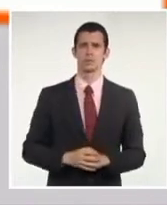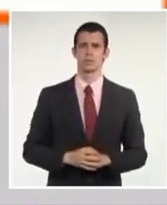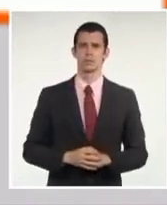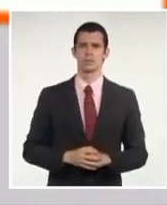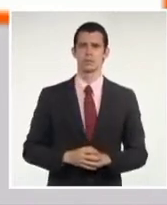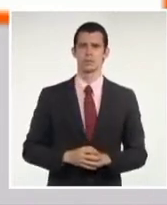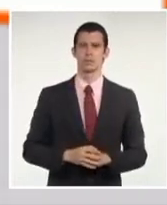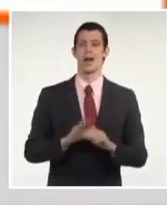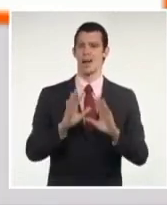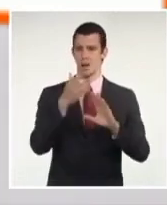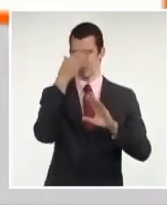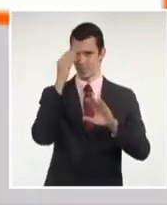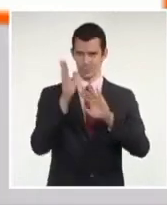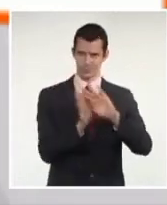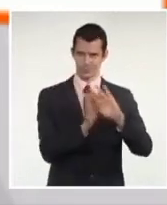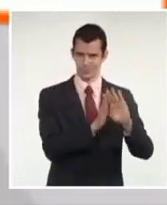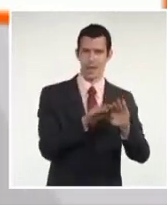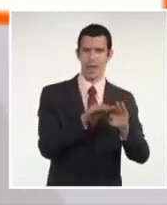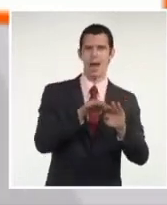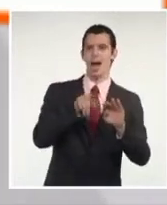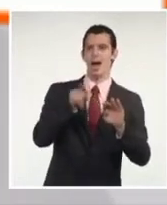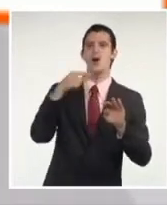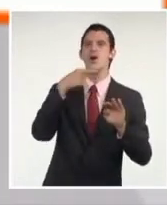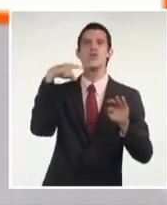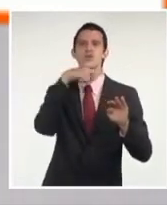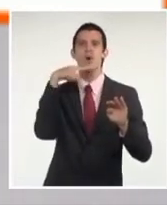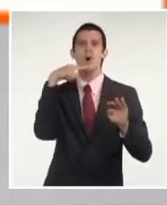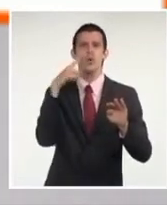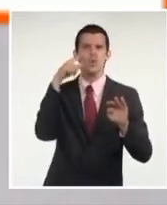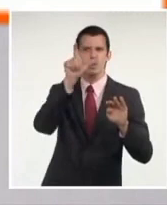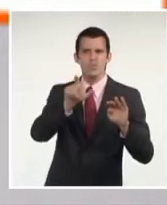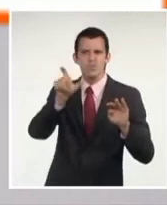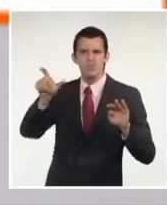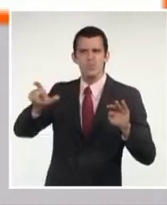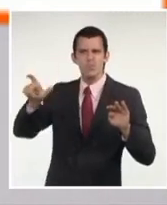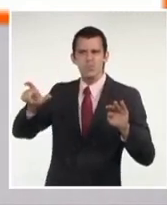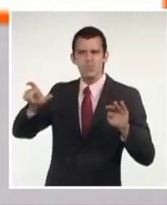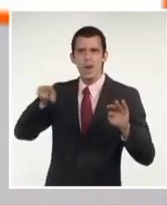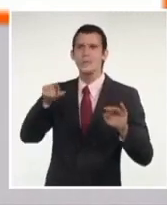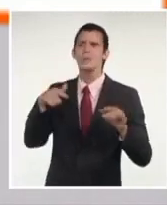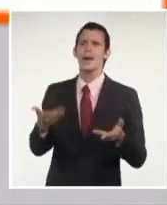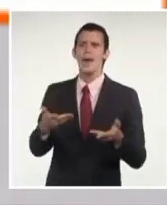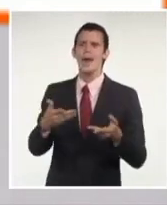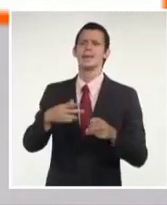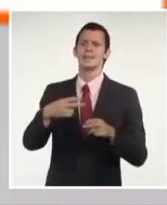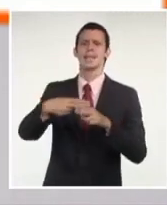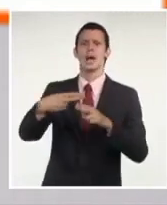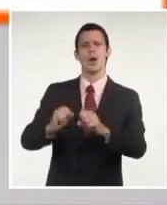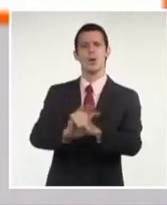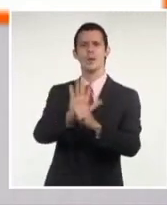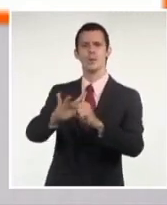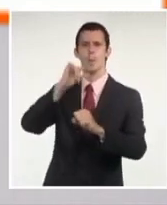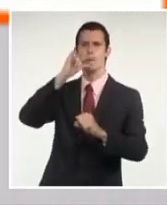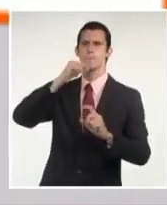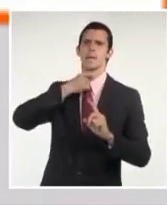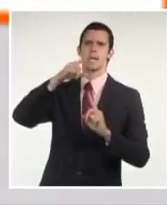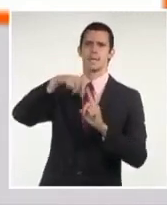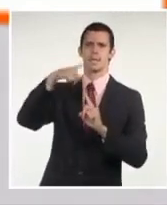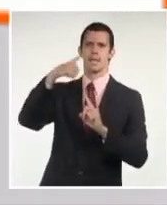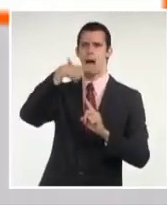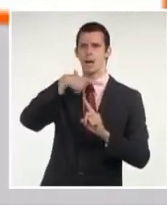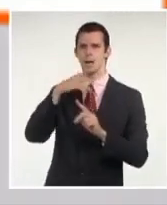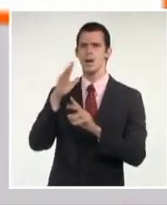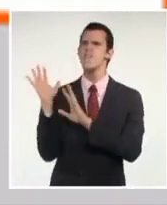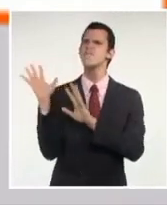rojo, estos por ciento, es beta, la variante detectada en Sudáfrica. Y sin embargo, quizás no se ve en la